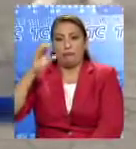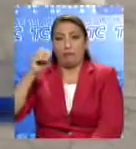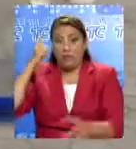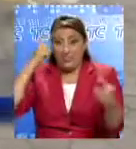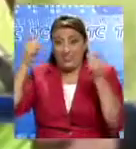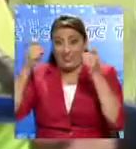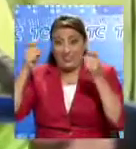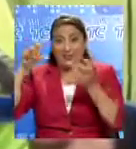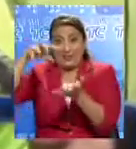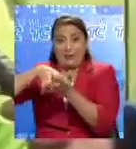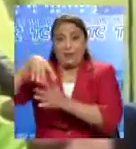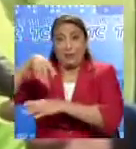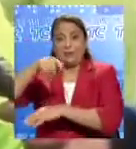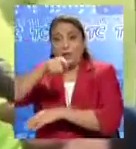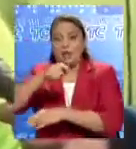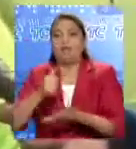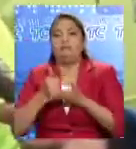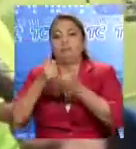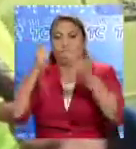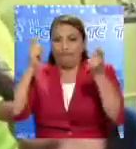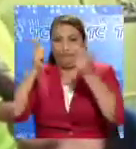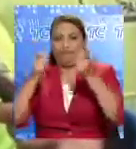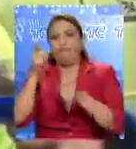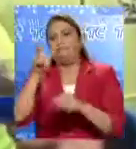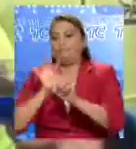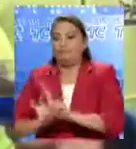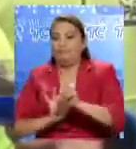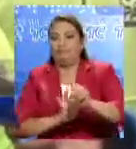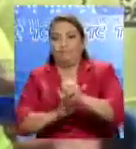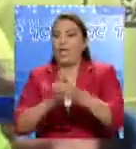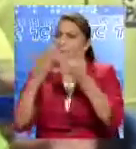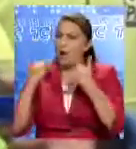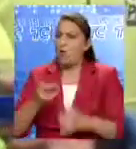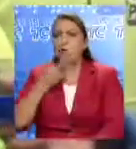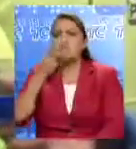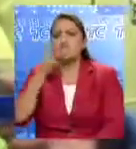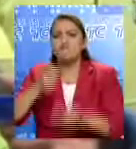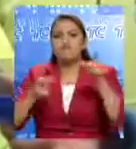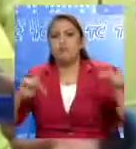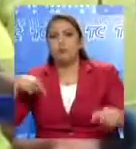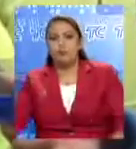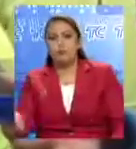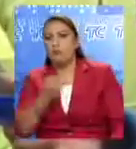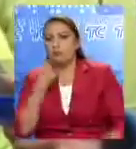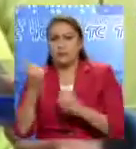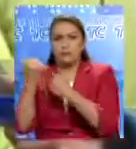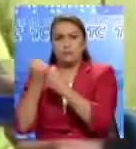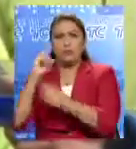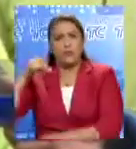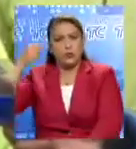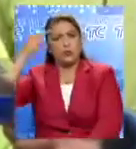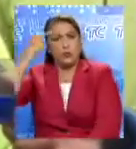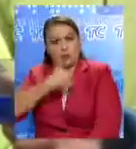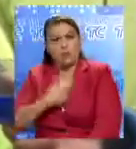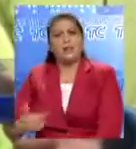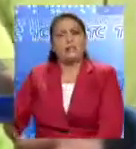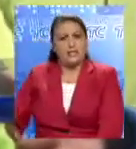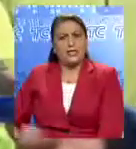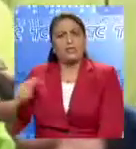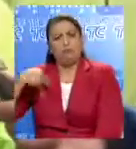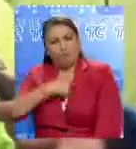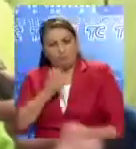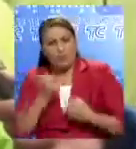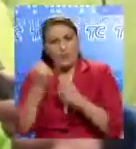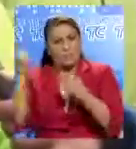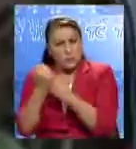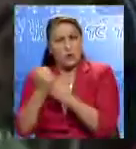de la Tacunga. Hoy más que nunca queremos demostrar que el pueblo está con él y el pueblo respalda al presidente de la República por el proyecto político